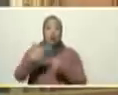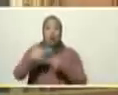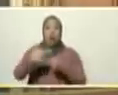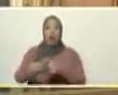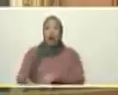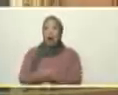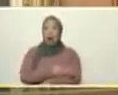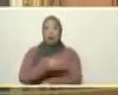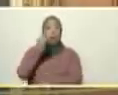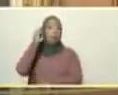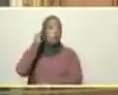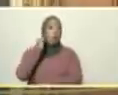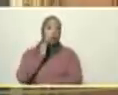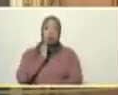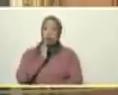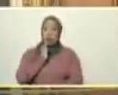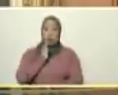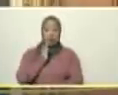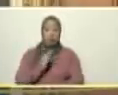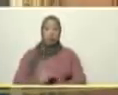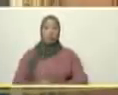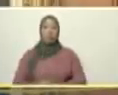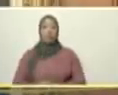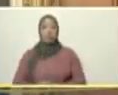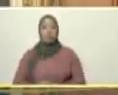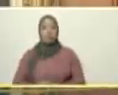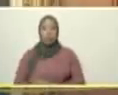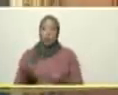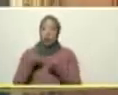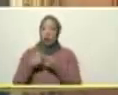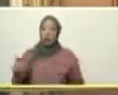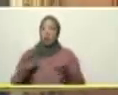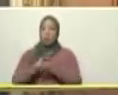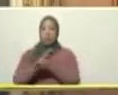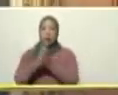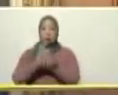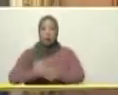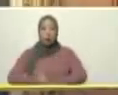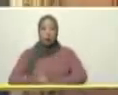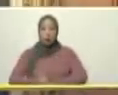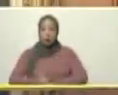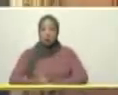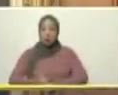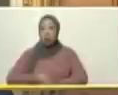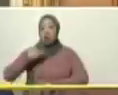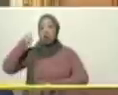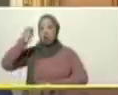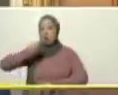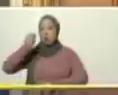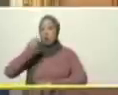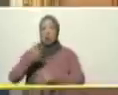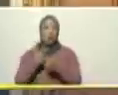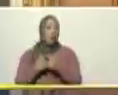antibolivariana. ¿Por qué eliminaron? Creyeron ellos que podían